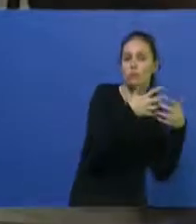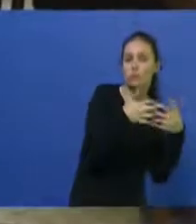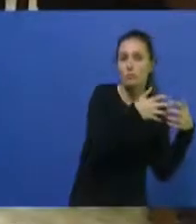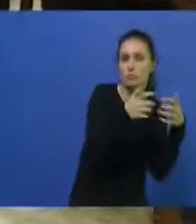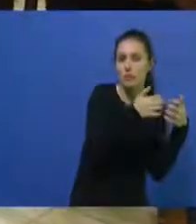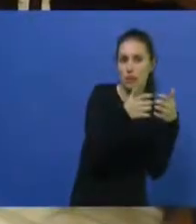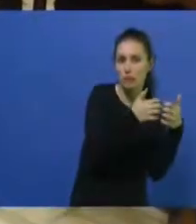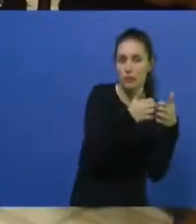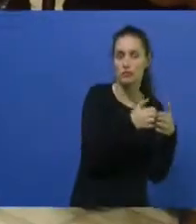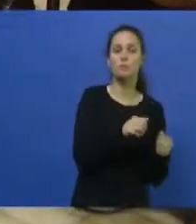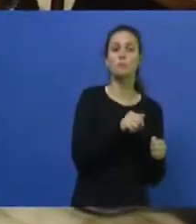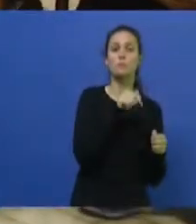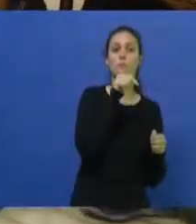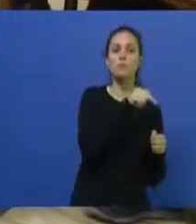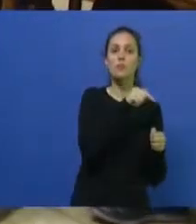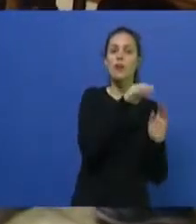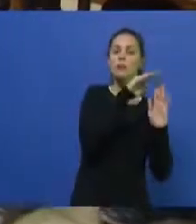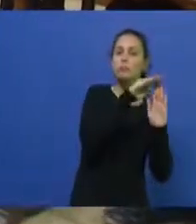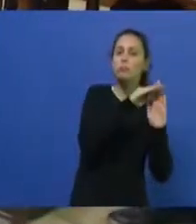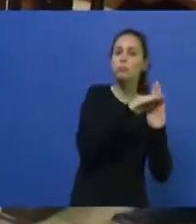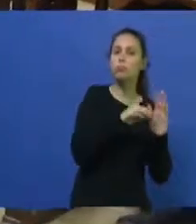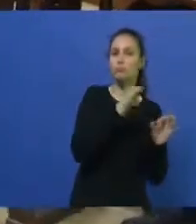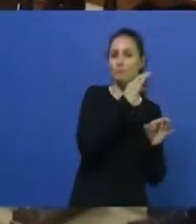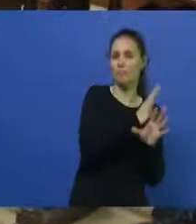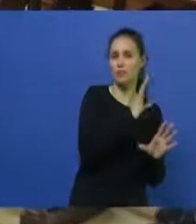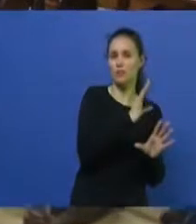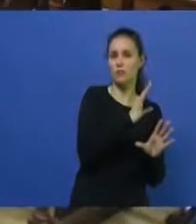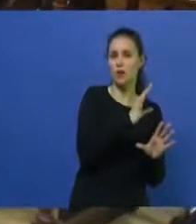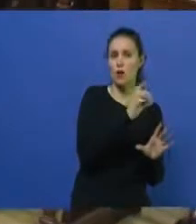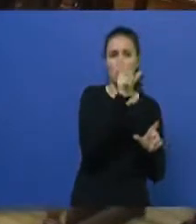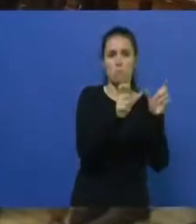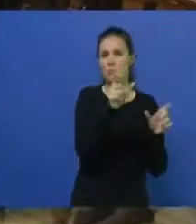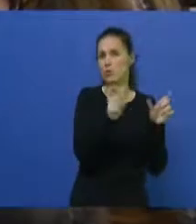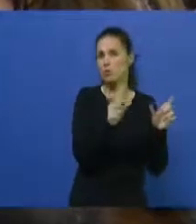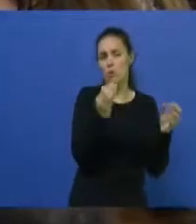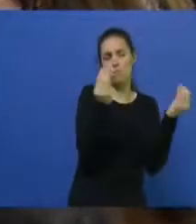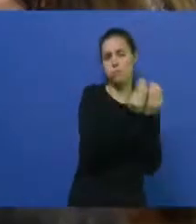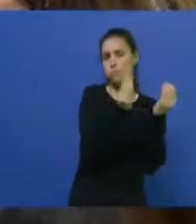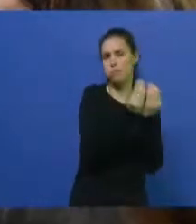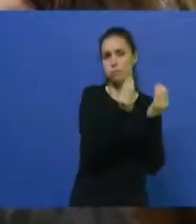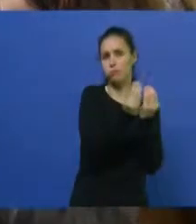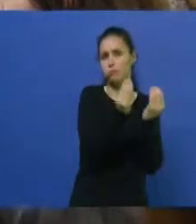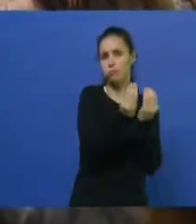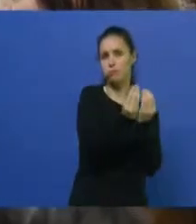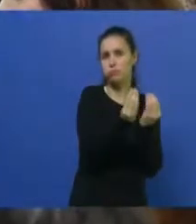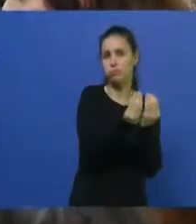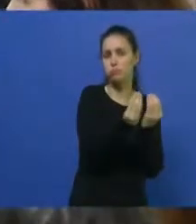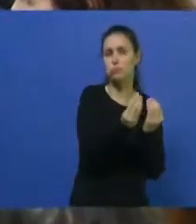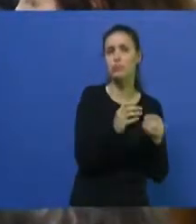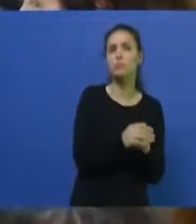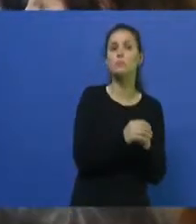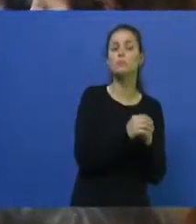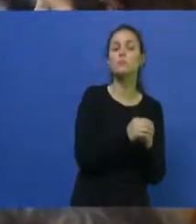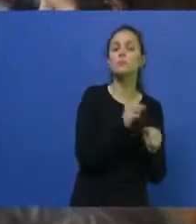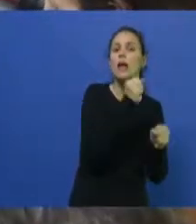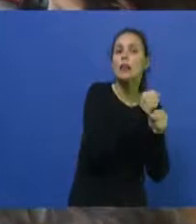observaciones puntuales, mucha gente, mira, ahí tenemos la foto. Muchos vecinos, sí. Sí, muchos vecinos, estaba casi toda los